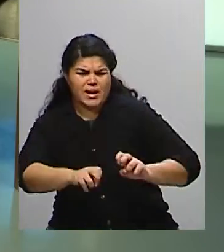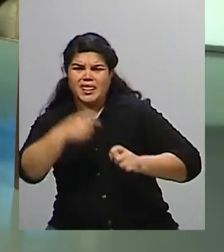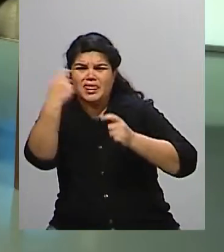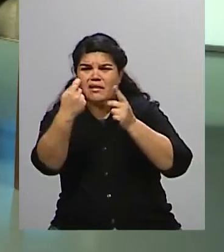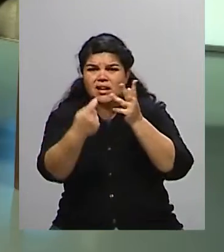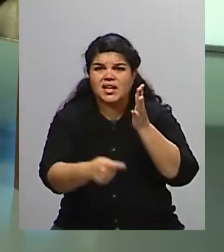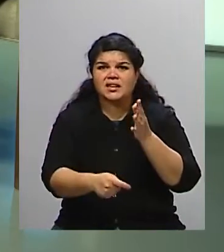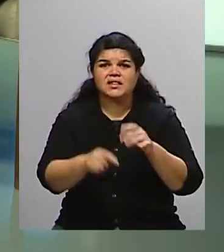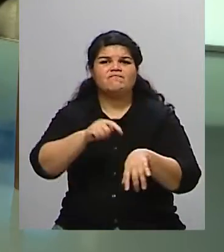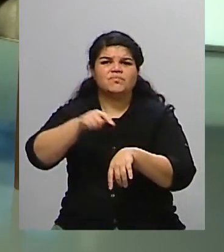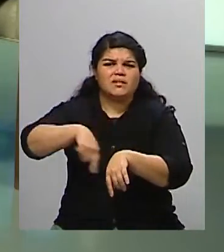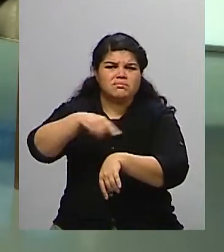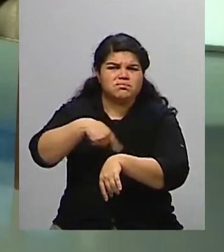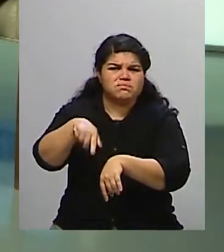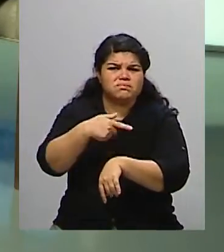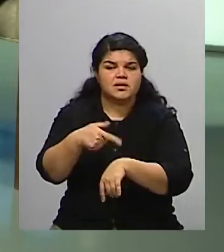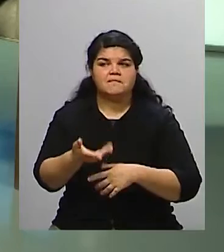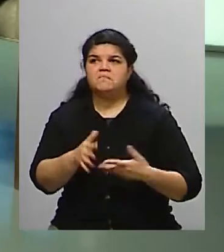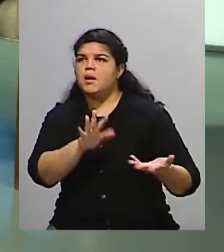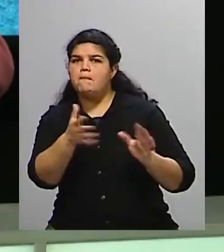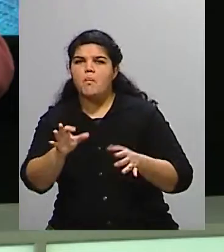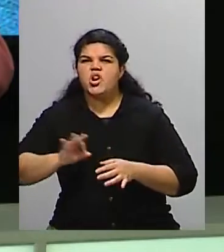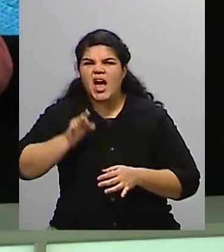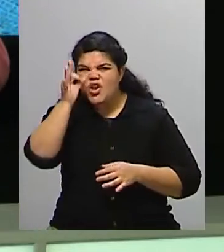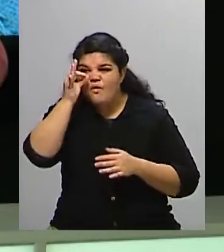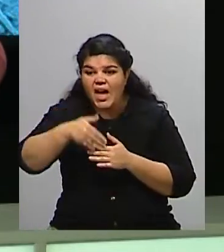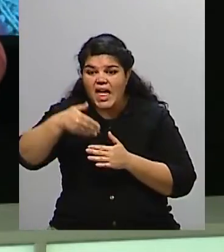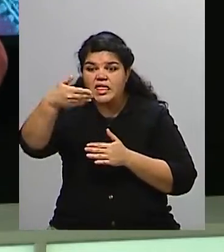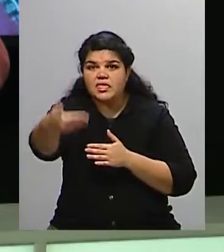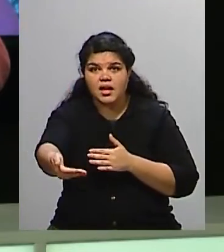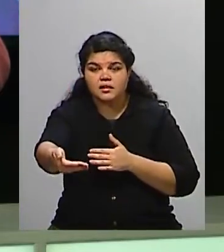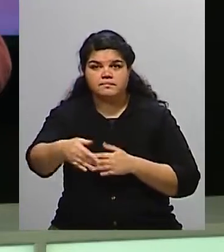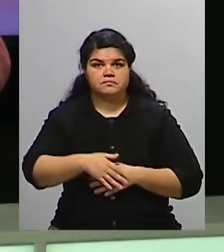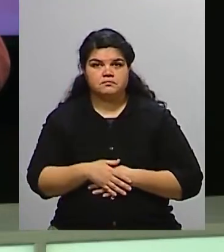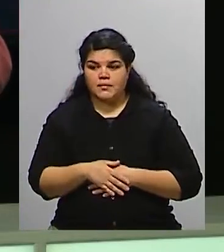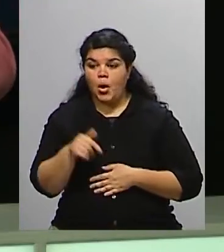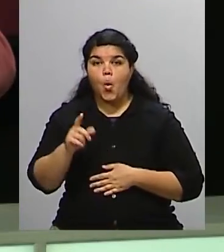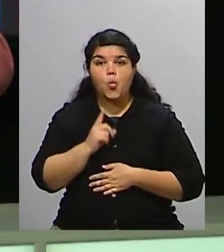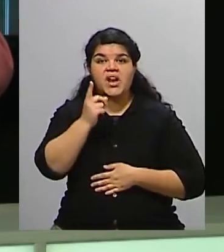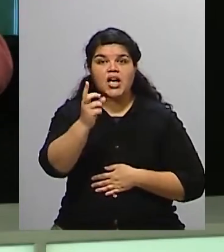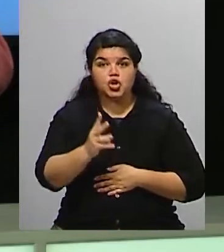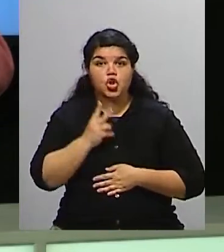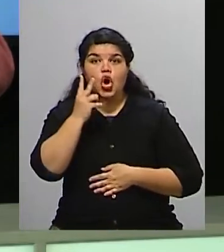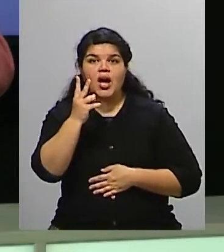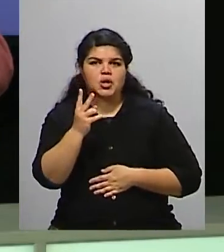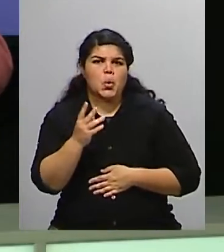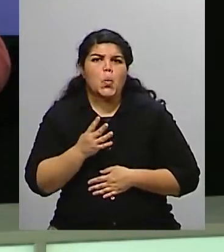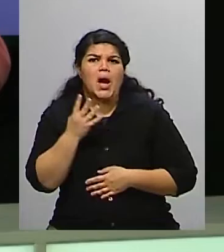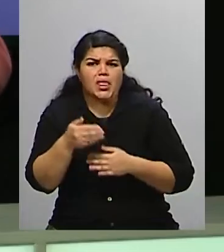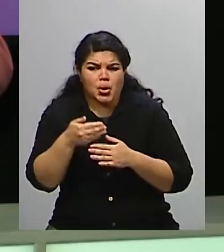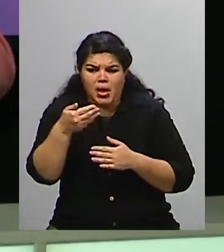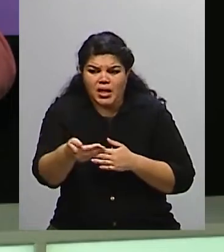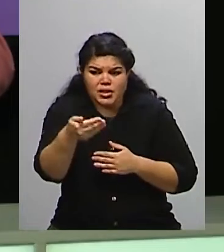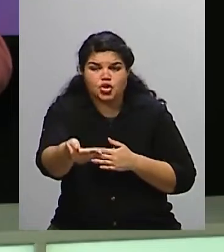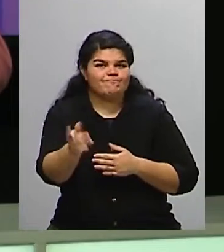como decimos, involucran quizás 20 años. O sea, no pensamos un proyecto de salud social a 1 año o a 4 años como por ahí es el ciclo económico o el